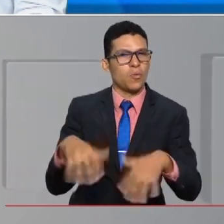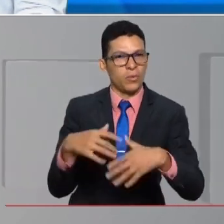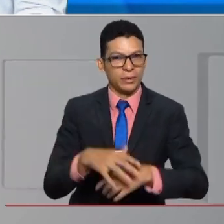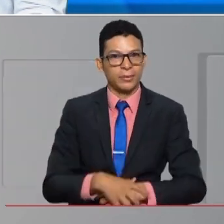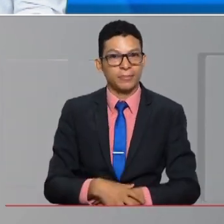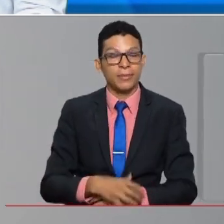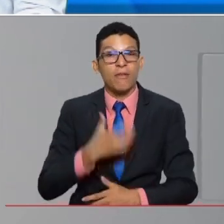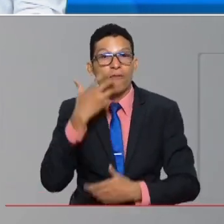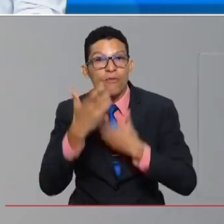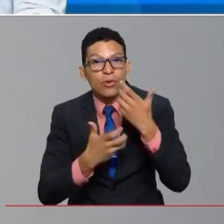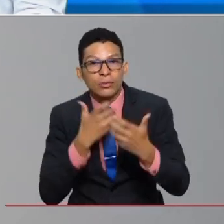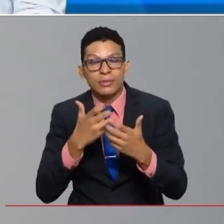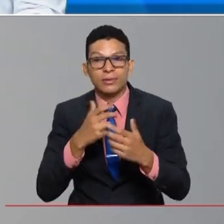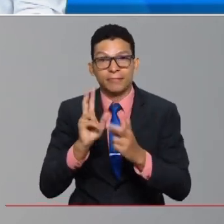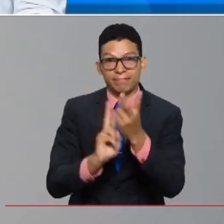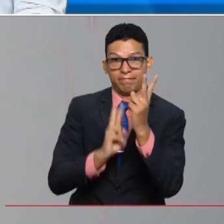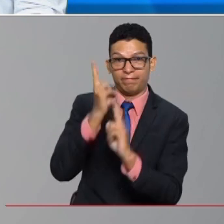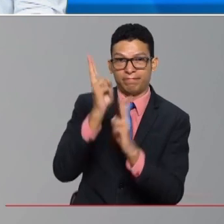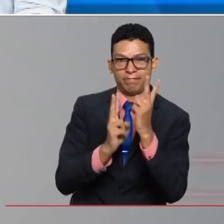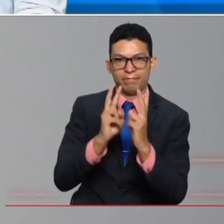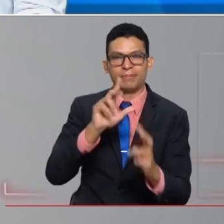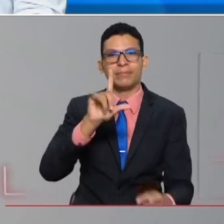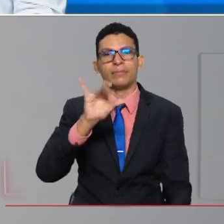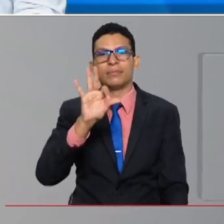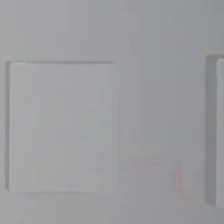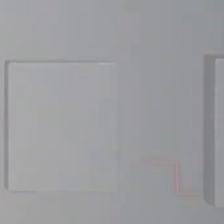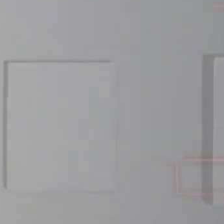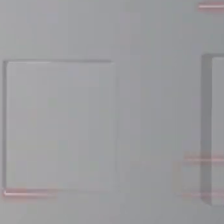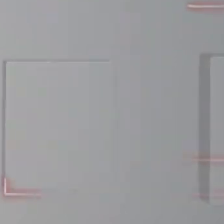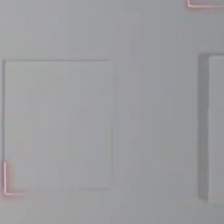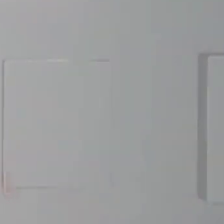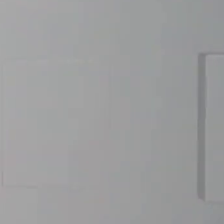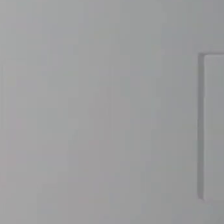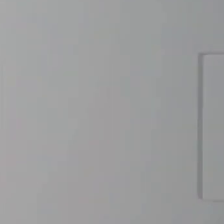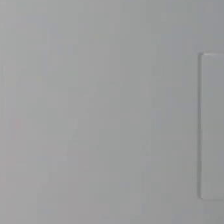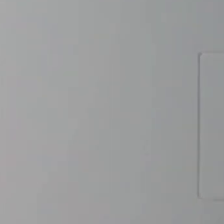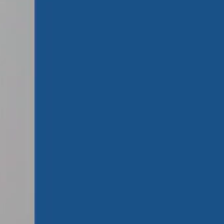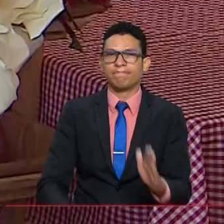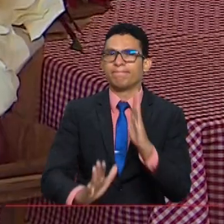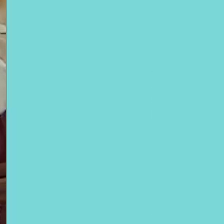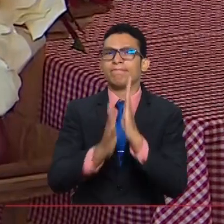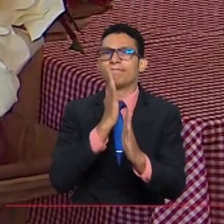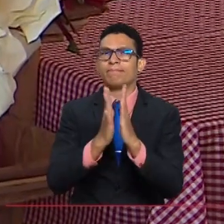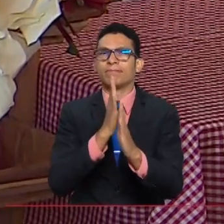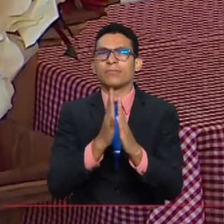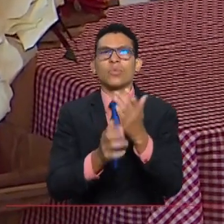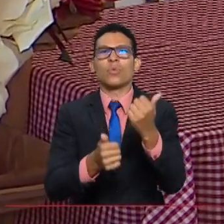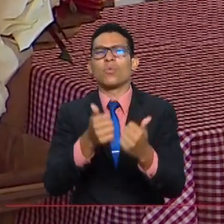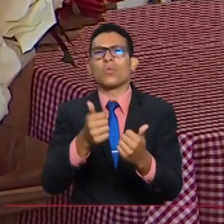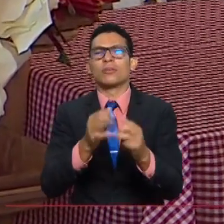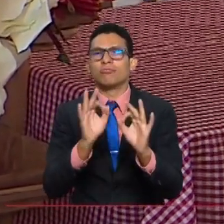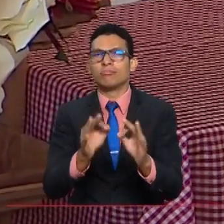especialmente frutas y verduras. Luisa Solís, buenos días, cuéntenos cuáles son los productos más favorables para mercar.